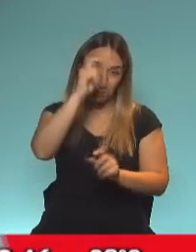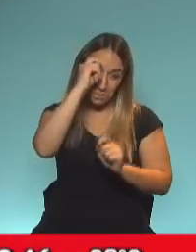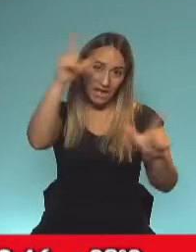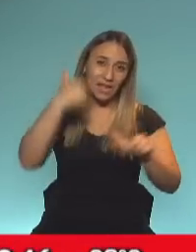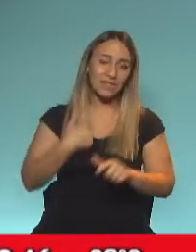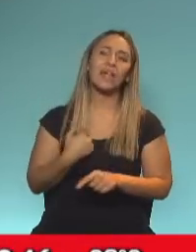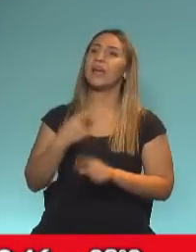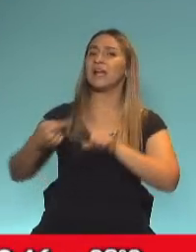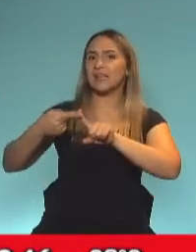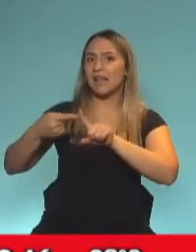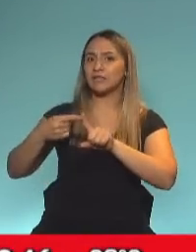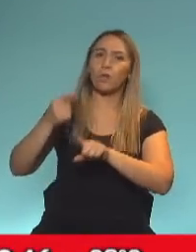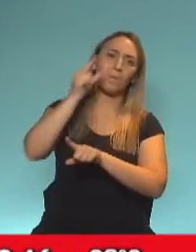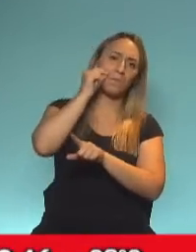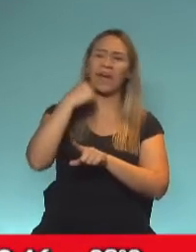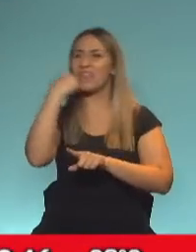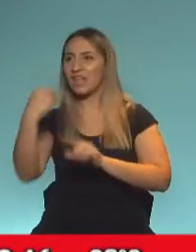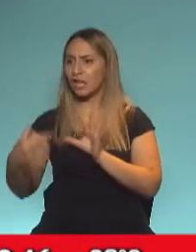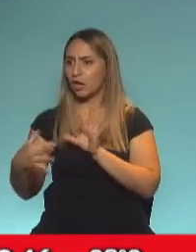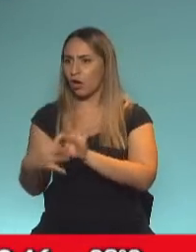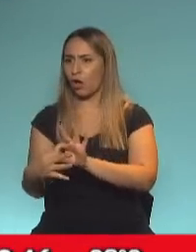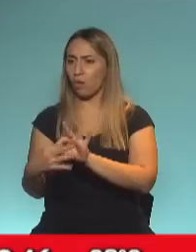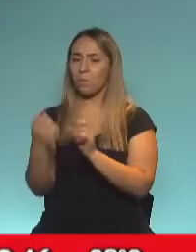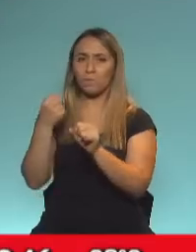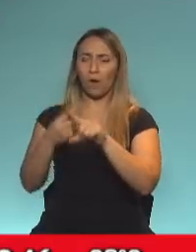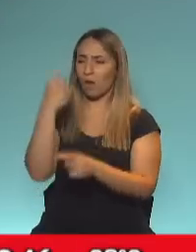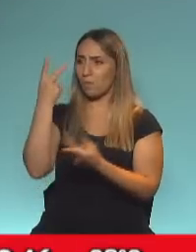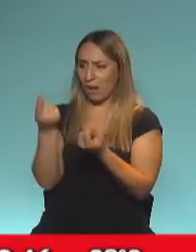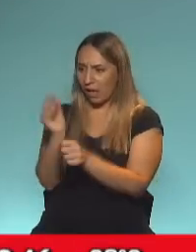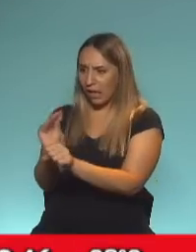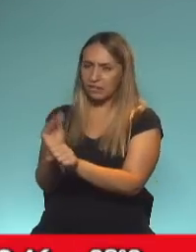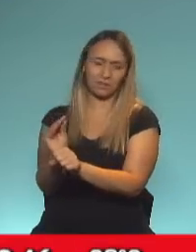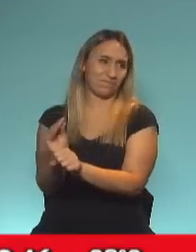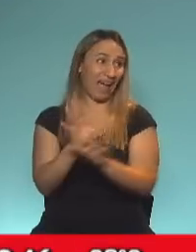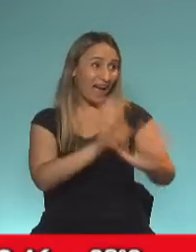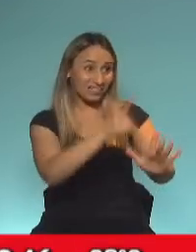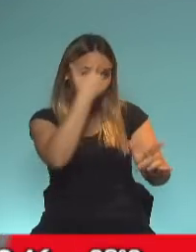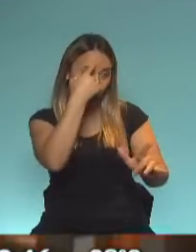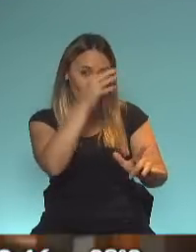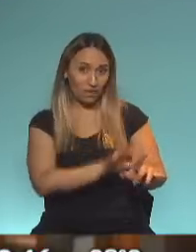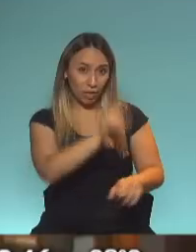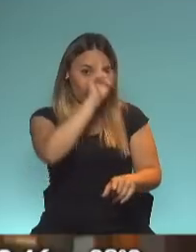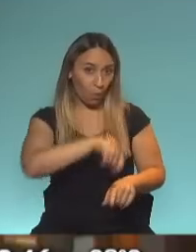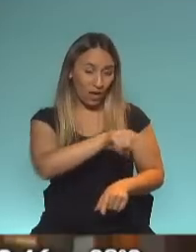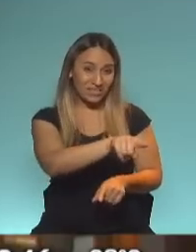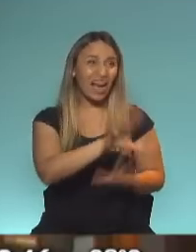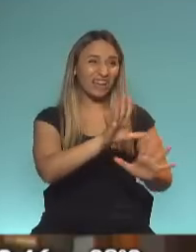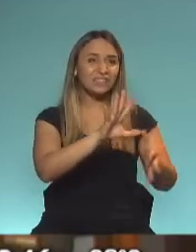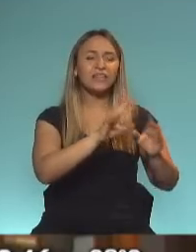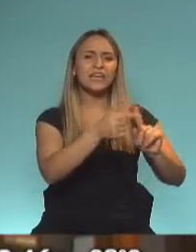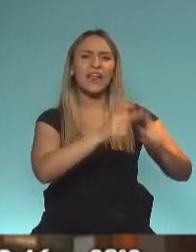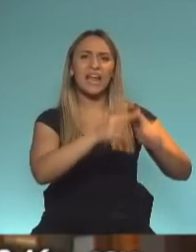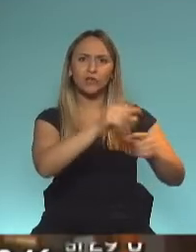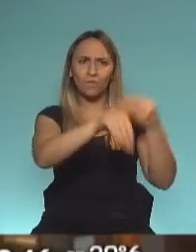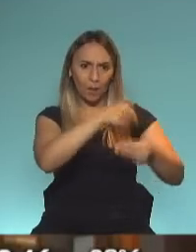se restringe a lo económico, bueno, si eso es lo que hace el juez en su familia, lo lamento mucho por su familia. Yo creo que tiene que ver con otro